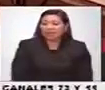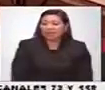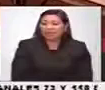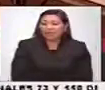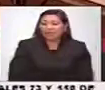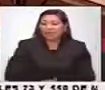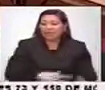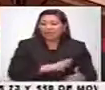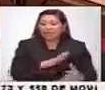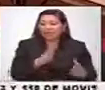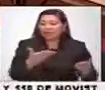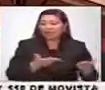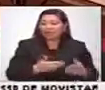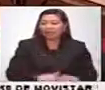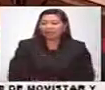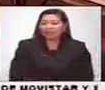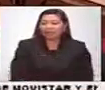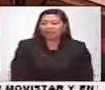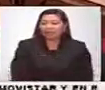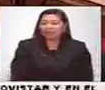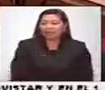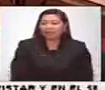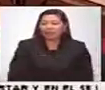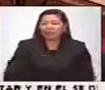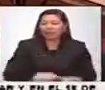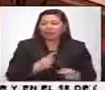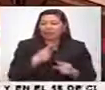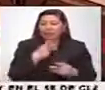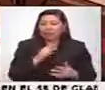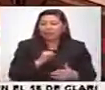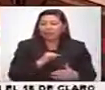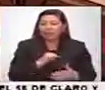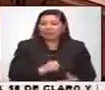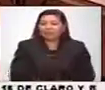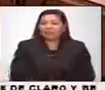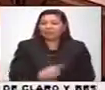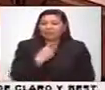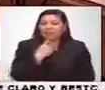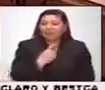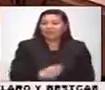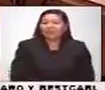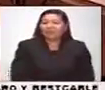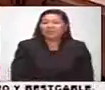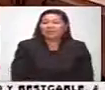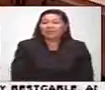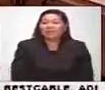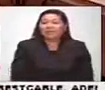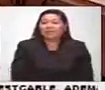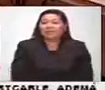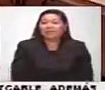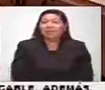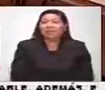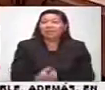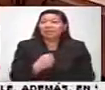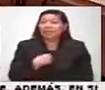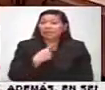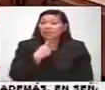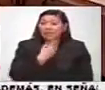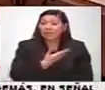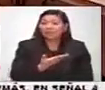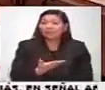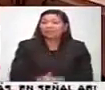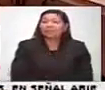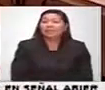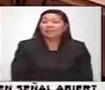porcentajes expresados aquí no son los que yo he sugerido quiero manifestarle